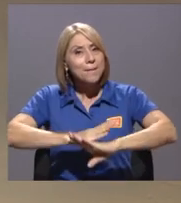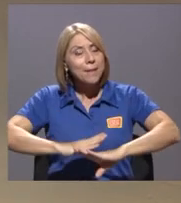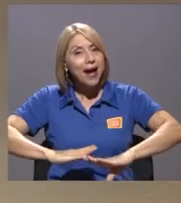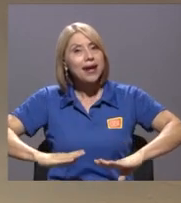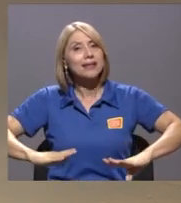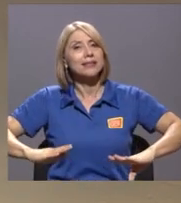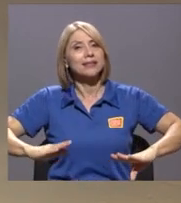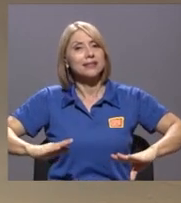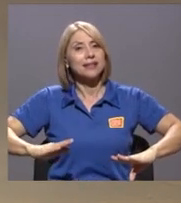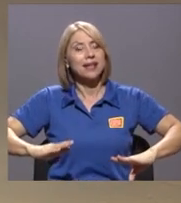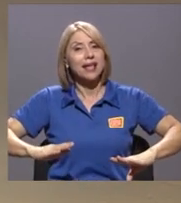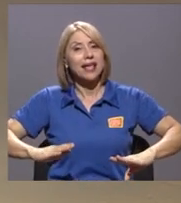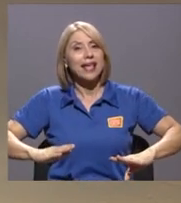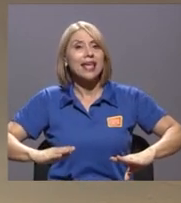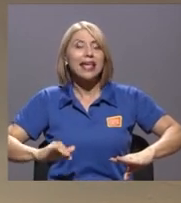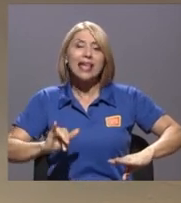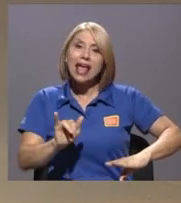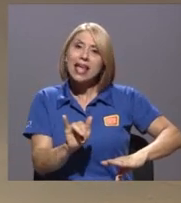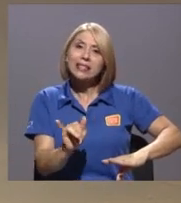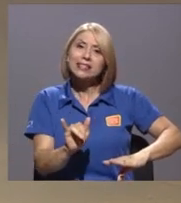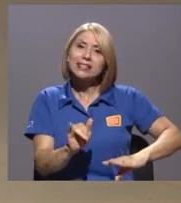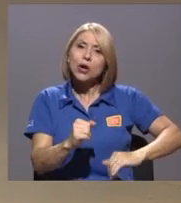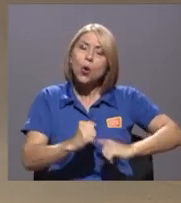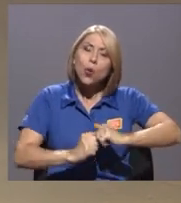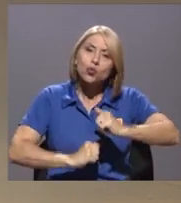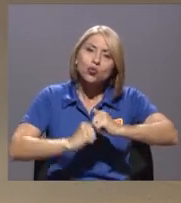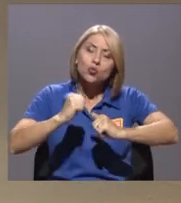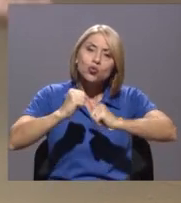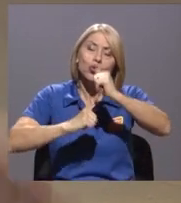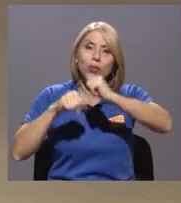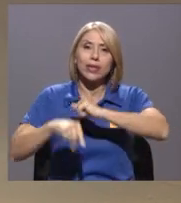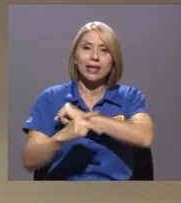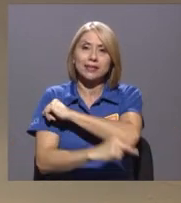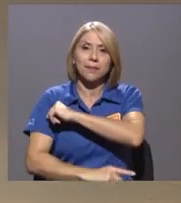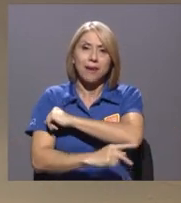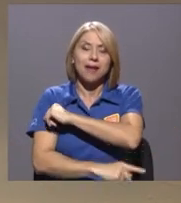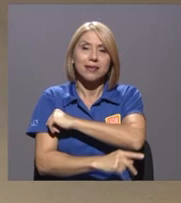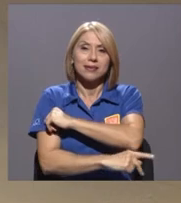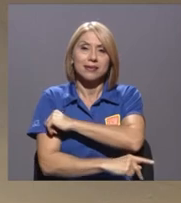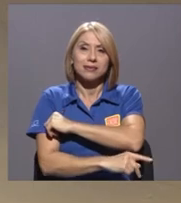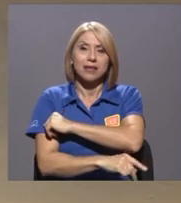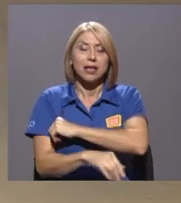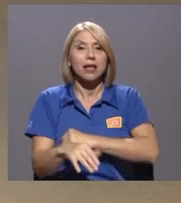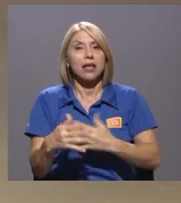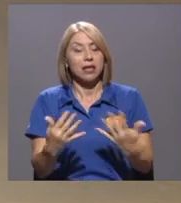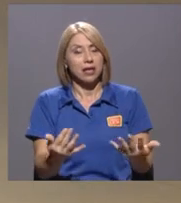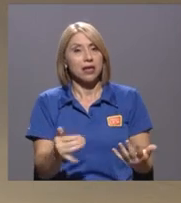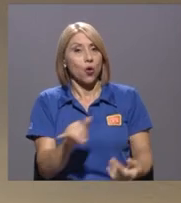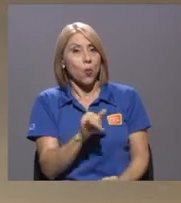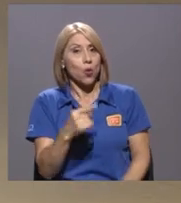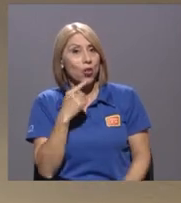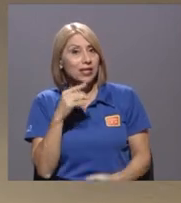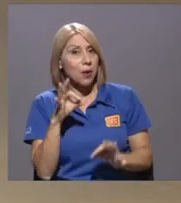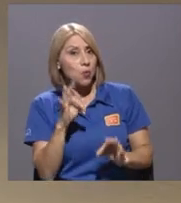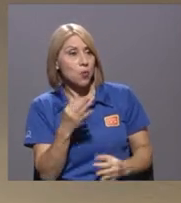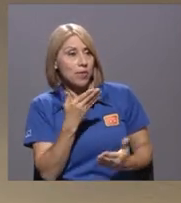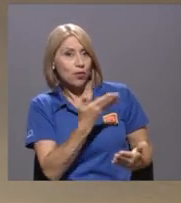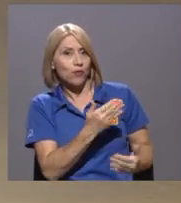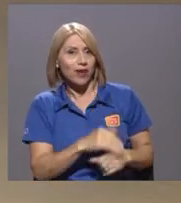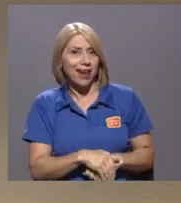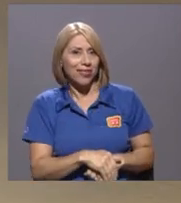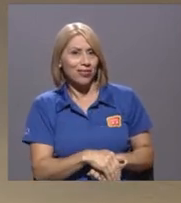es la construcción de este país y como lo decía muy bien don fernando es un maestro